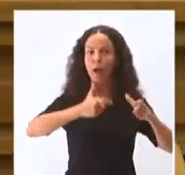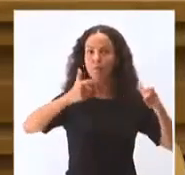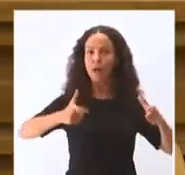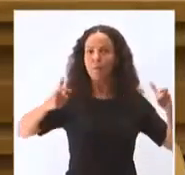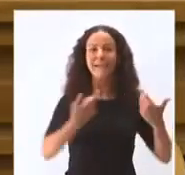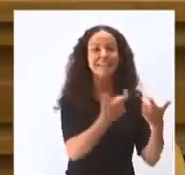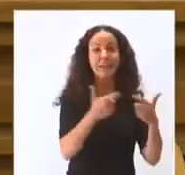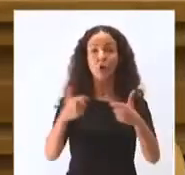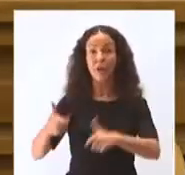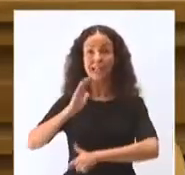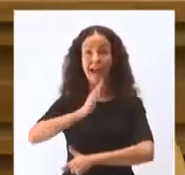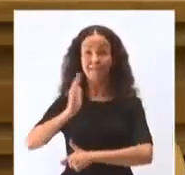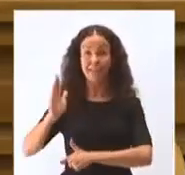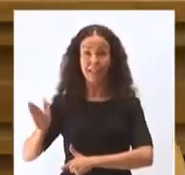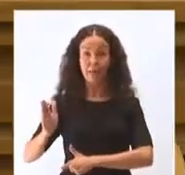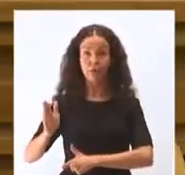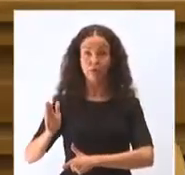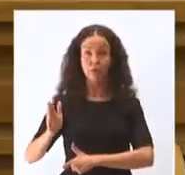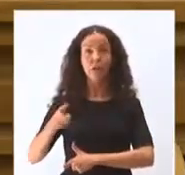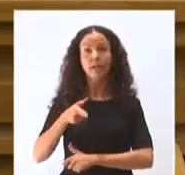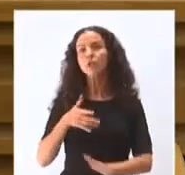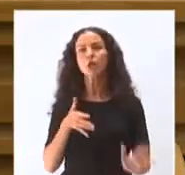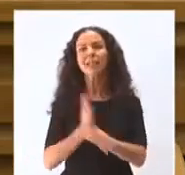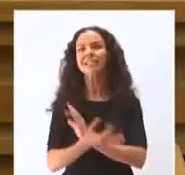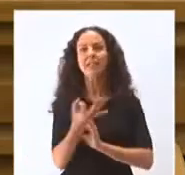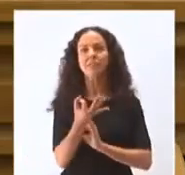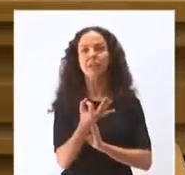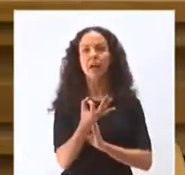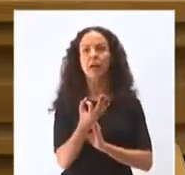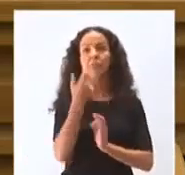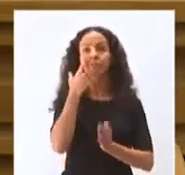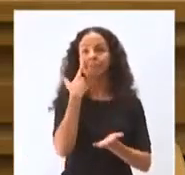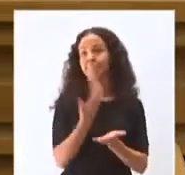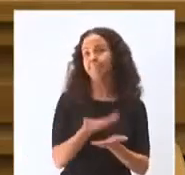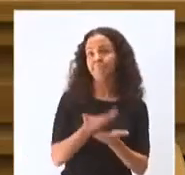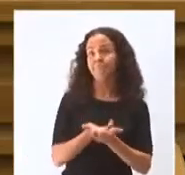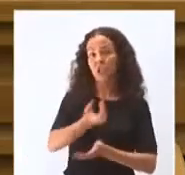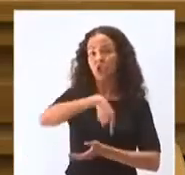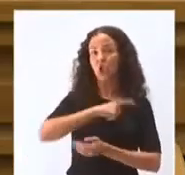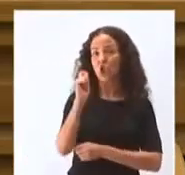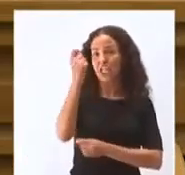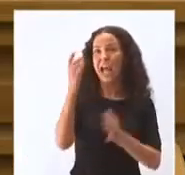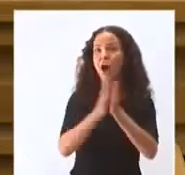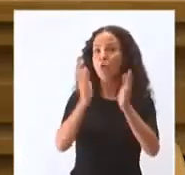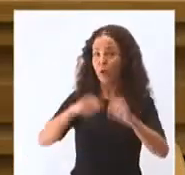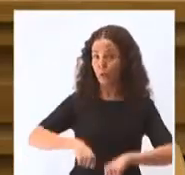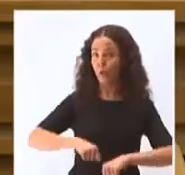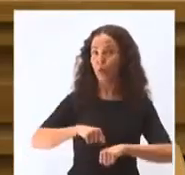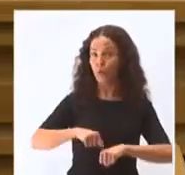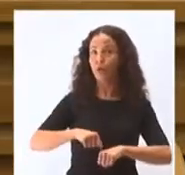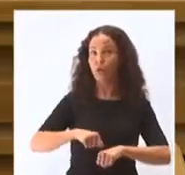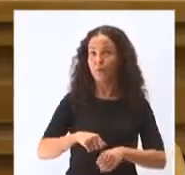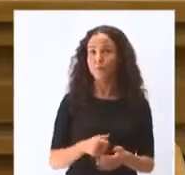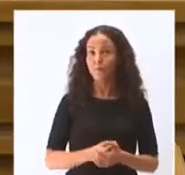afectados a tiempo completo lo cual pone de manifiesto sobre todo que estamos llegando a acuerdos para compartir el recorrido el